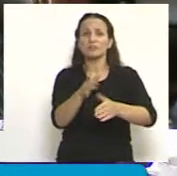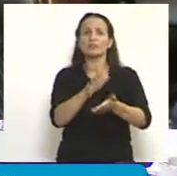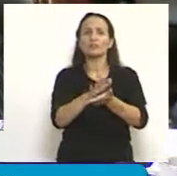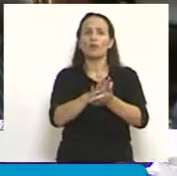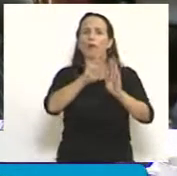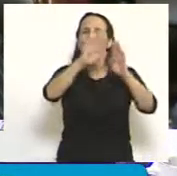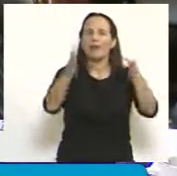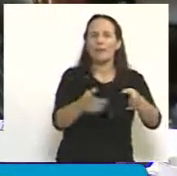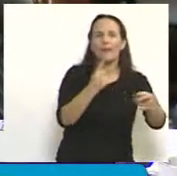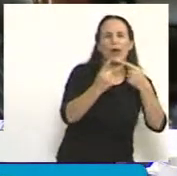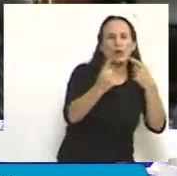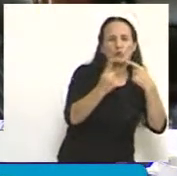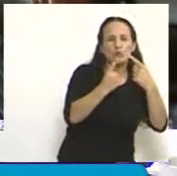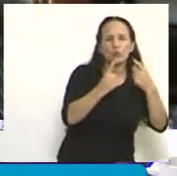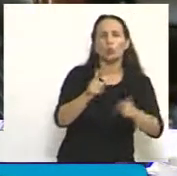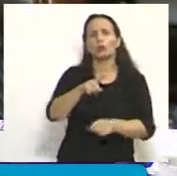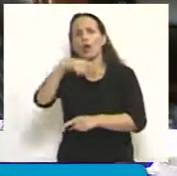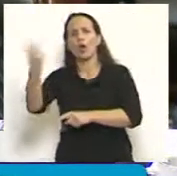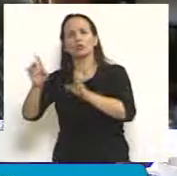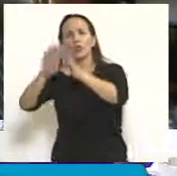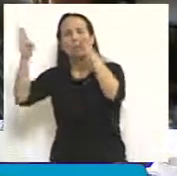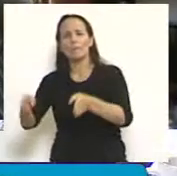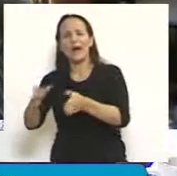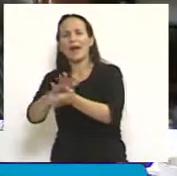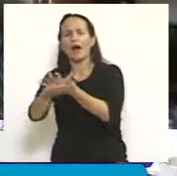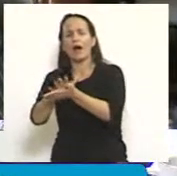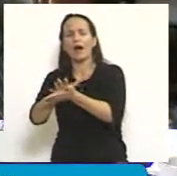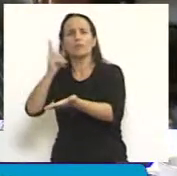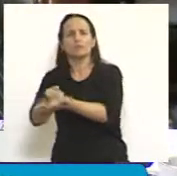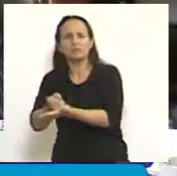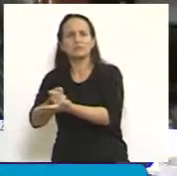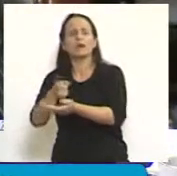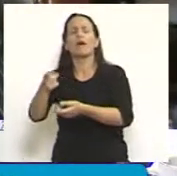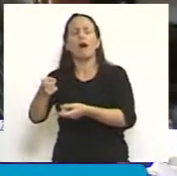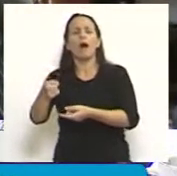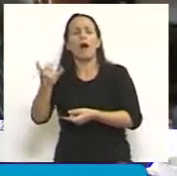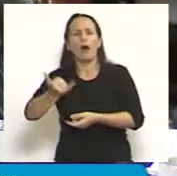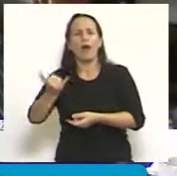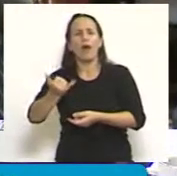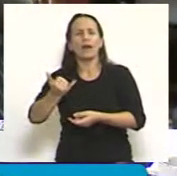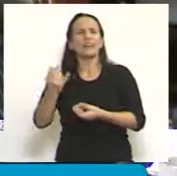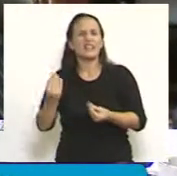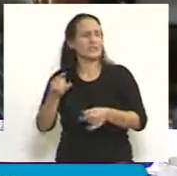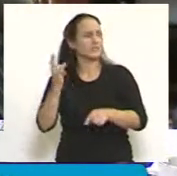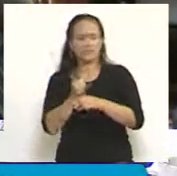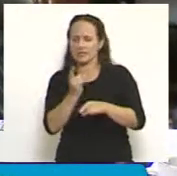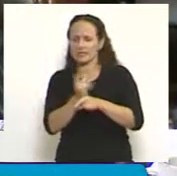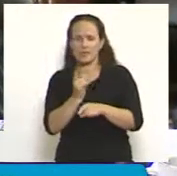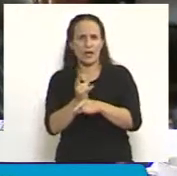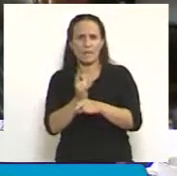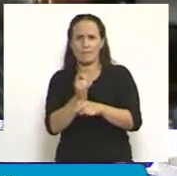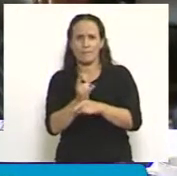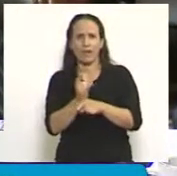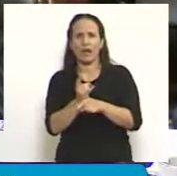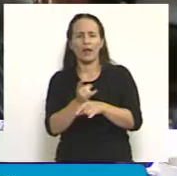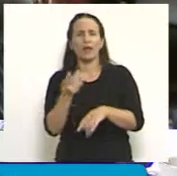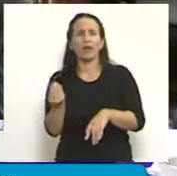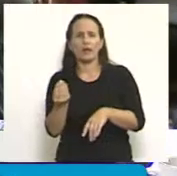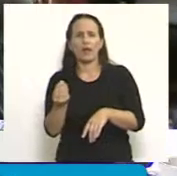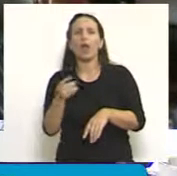ya no en el Poder Judicial. Como el de cualquier organismo de administración, el titular de todas las competencias es aquel que lo